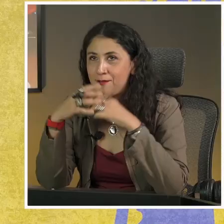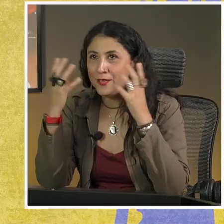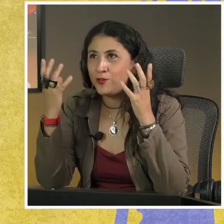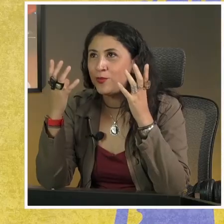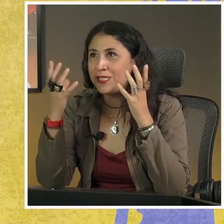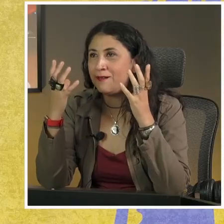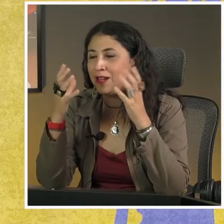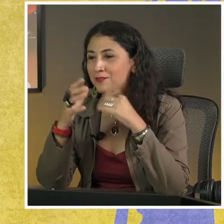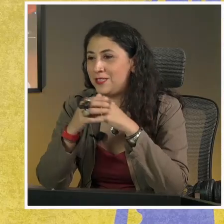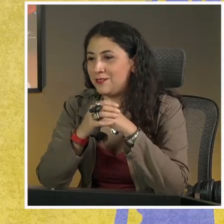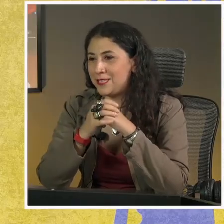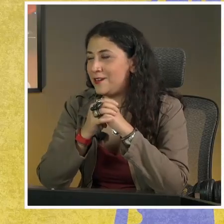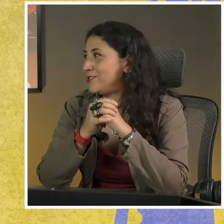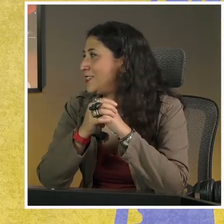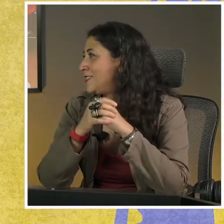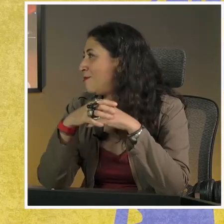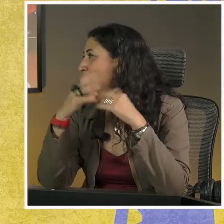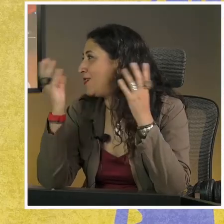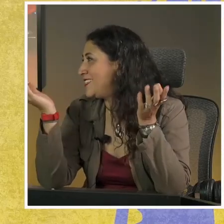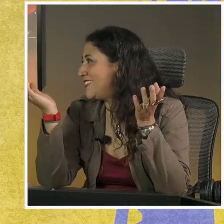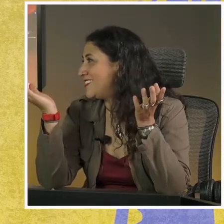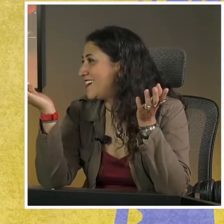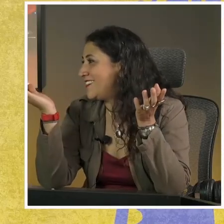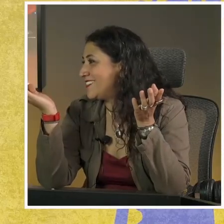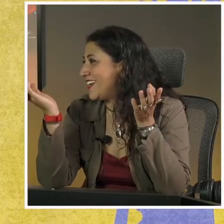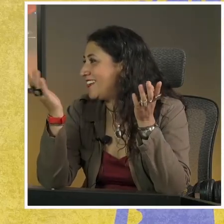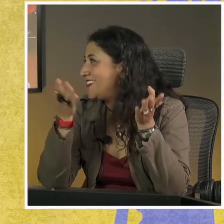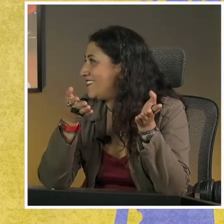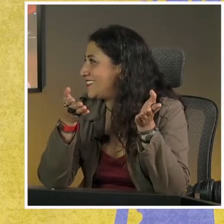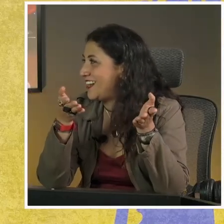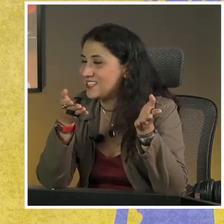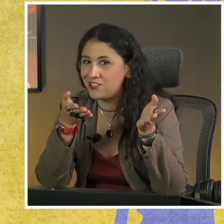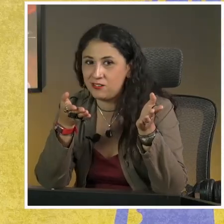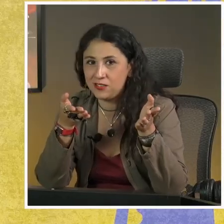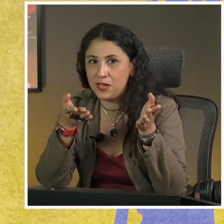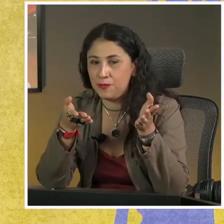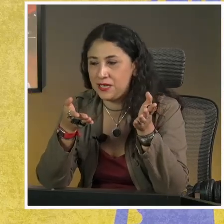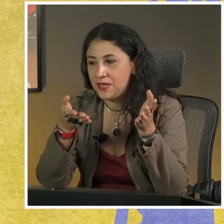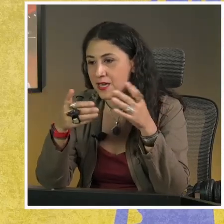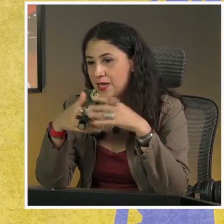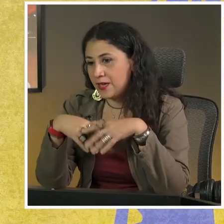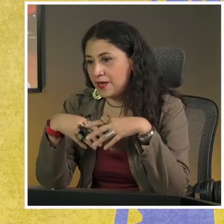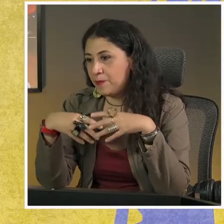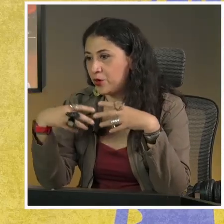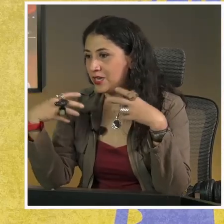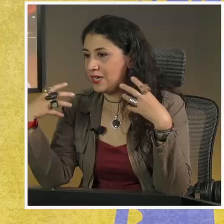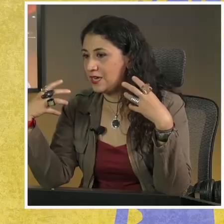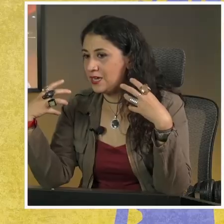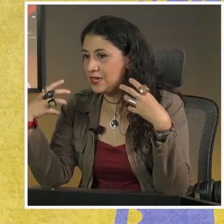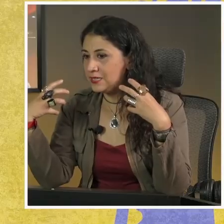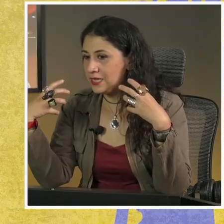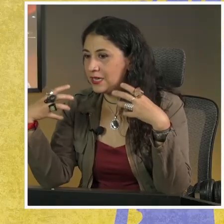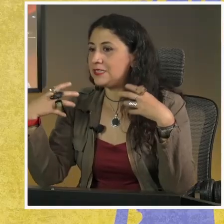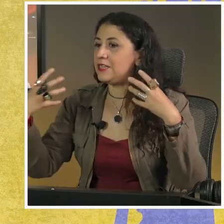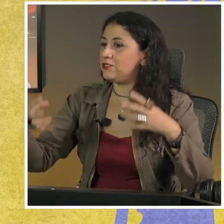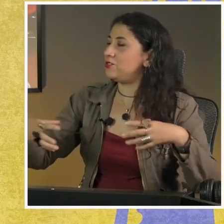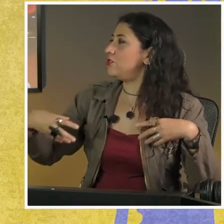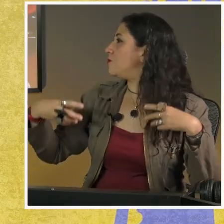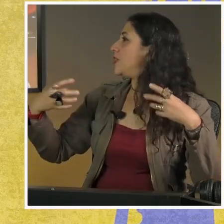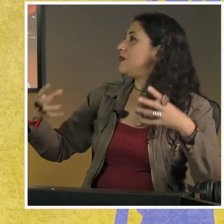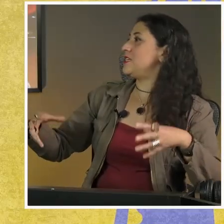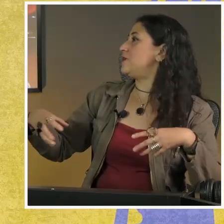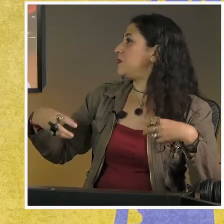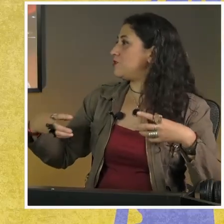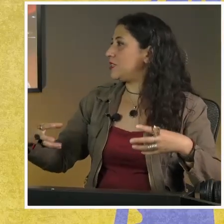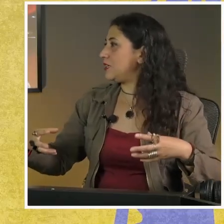que también yo pensaba en los dinosaurios y decía, pobres dinosaurios que alguien los relacionó con el PRI, porque sigue siendo, ¿no?